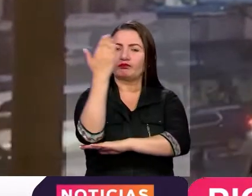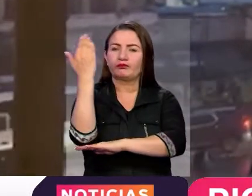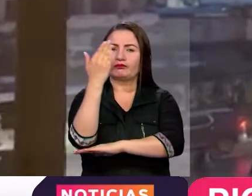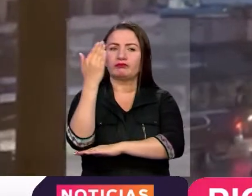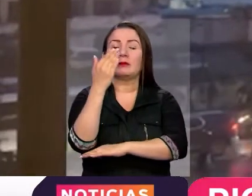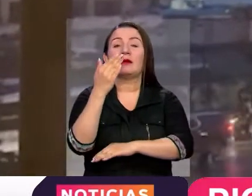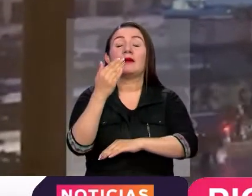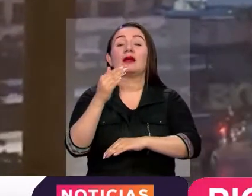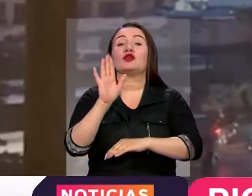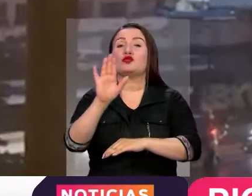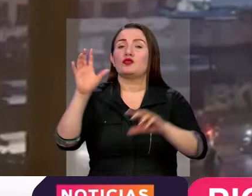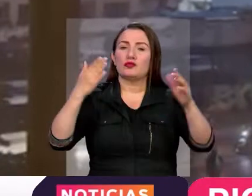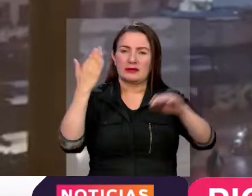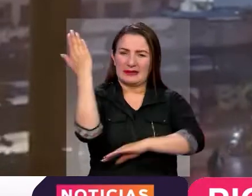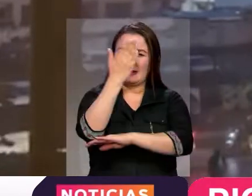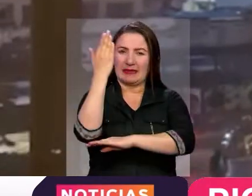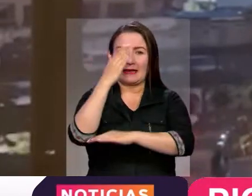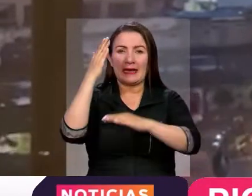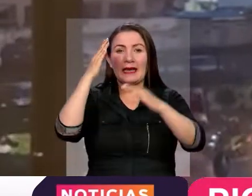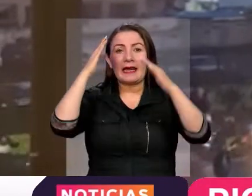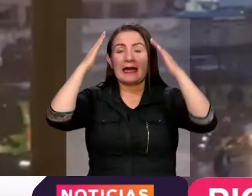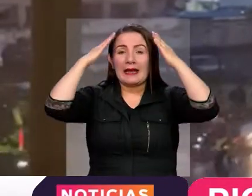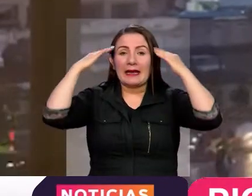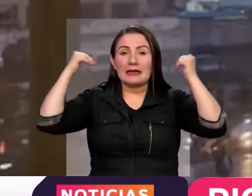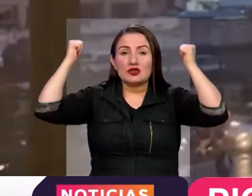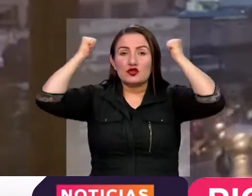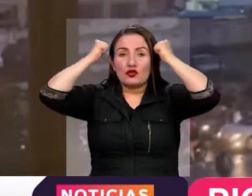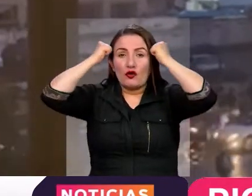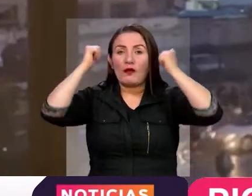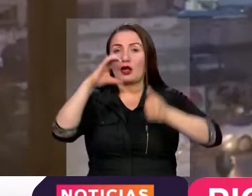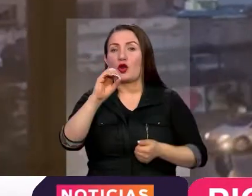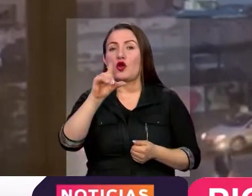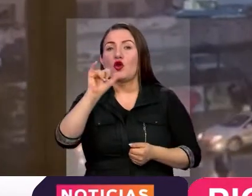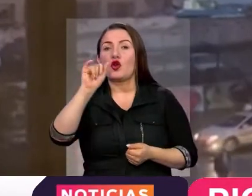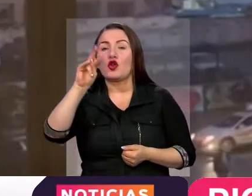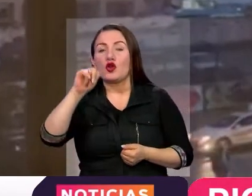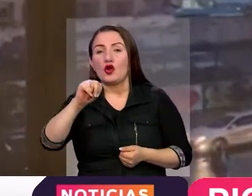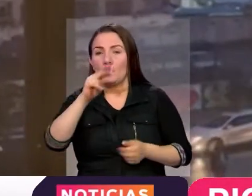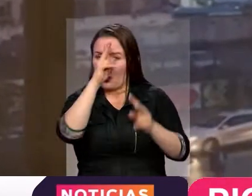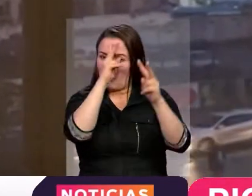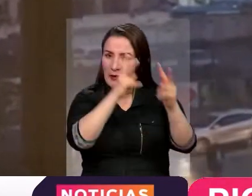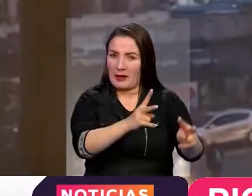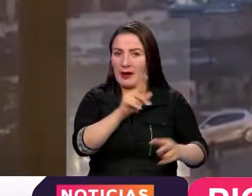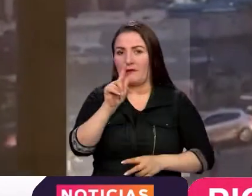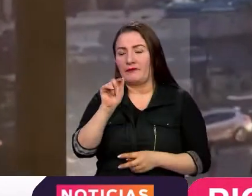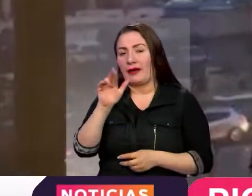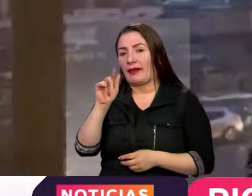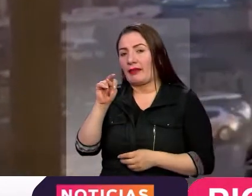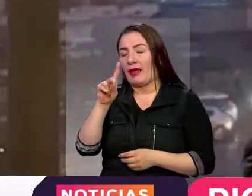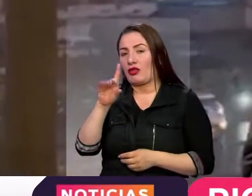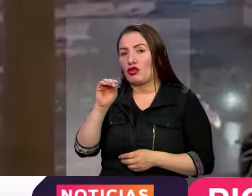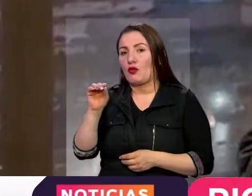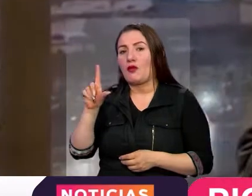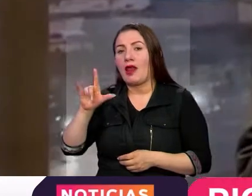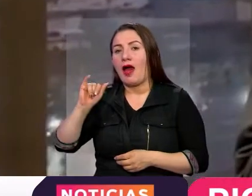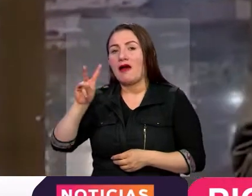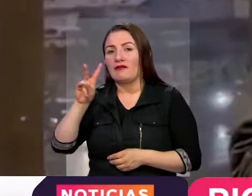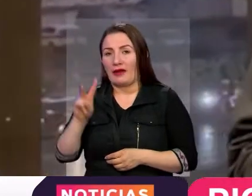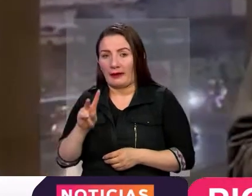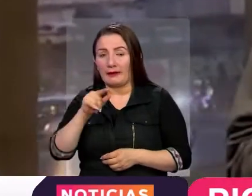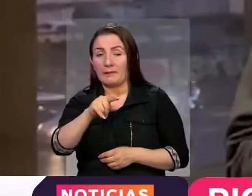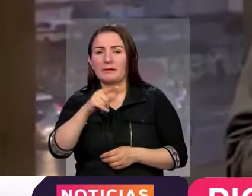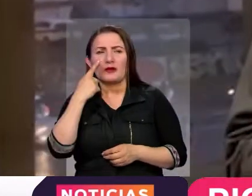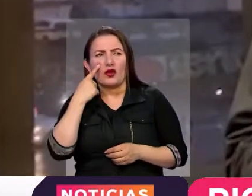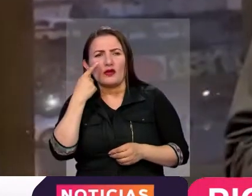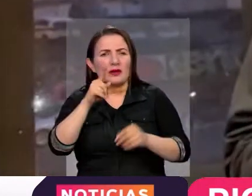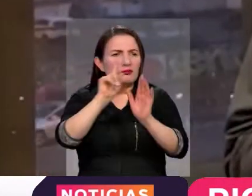de animación Cristóbal Colón en un homenaje a Fernando Laverde. Los invitamos a consultar toda la programación de CICLA